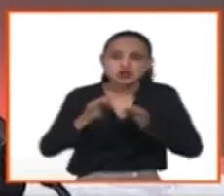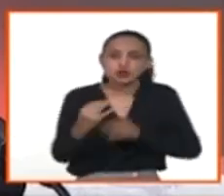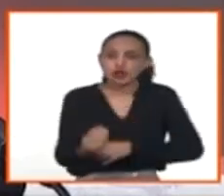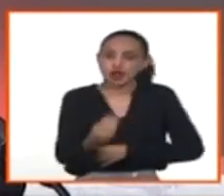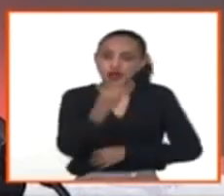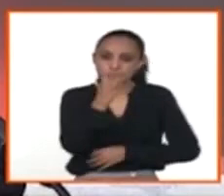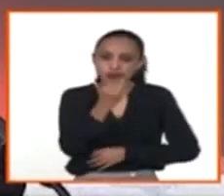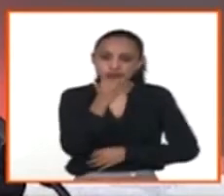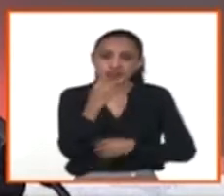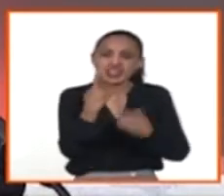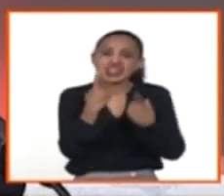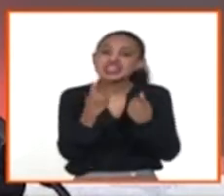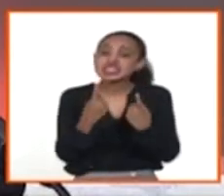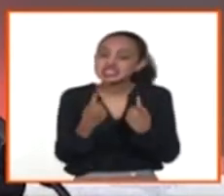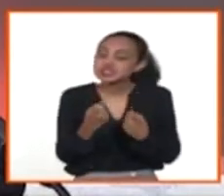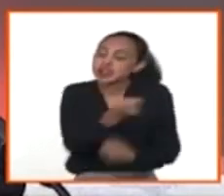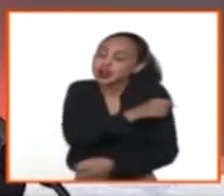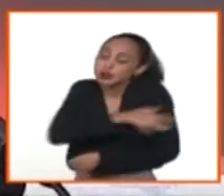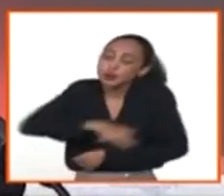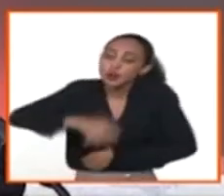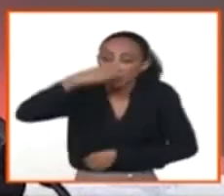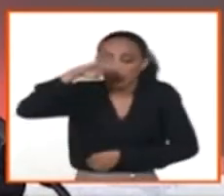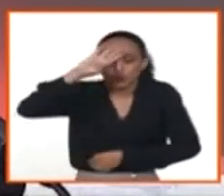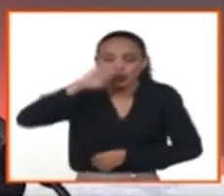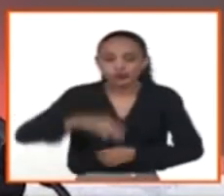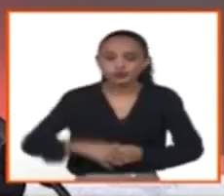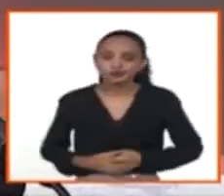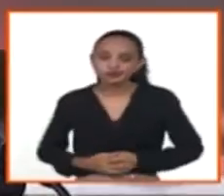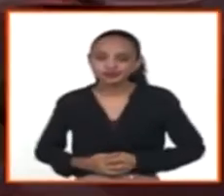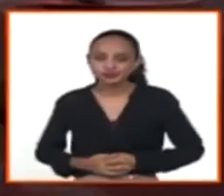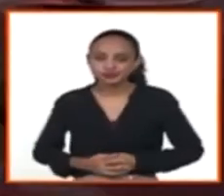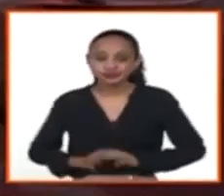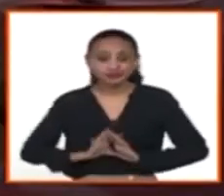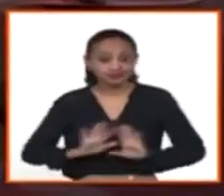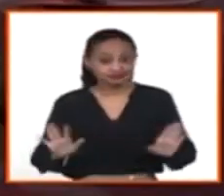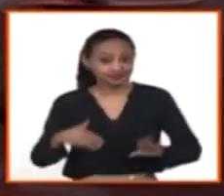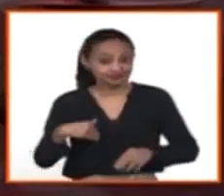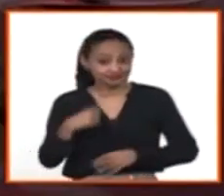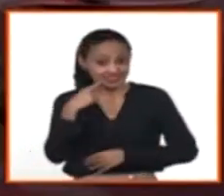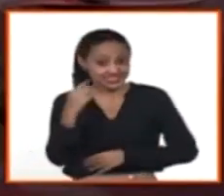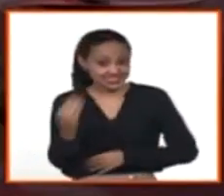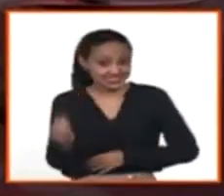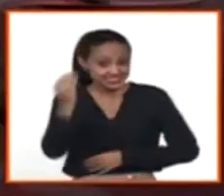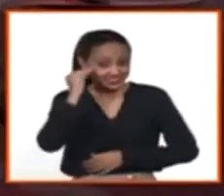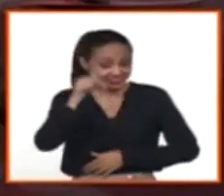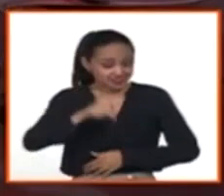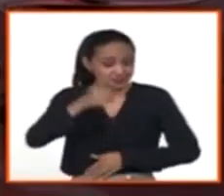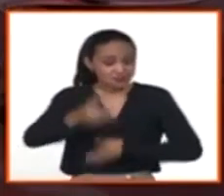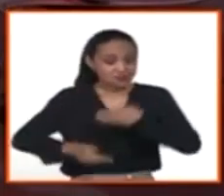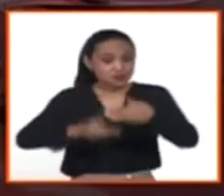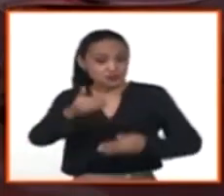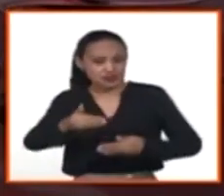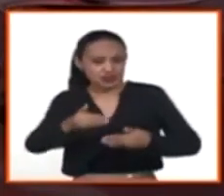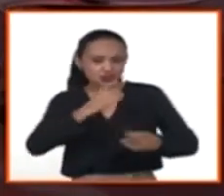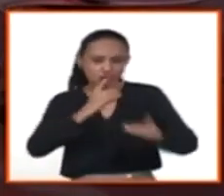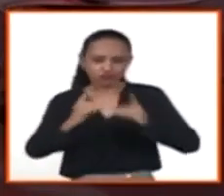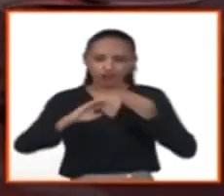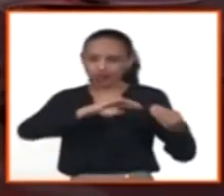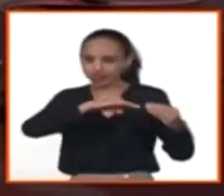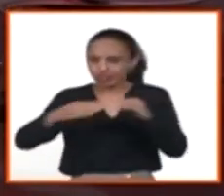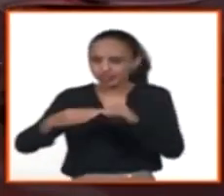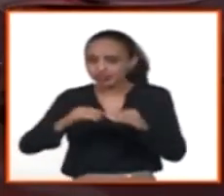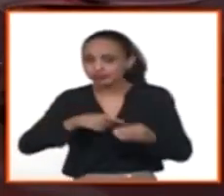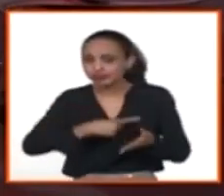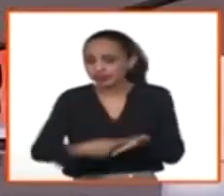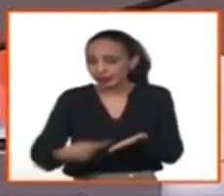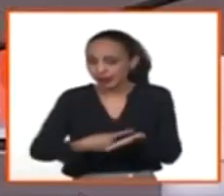tanto necesita la población cubana. Bueno, pues ya saben, está el proceso de debate. En las próximas semanas se llevará a